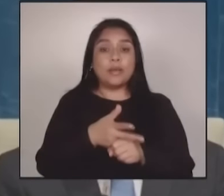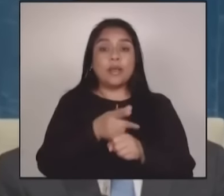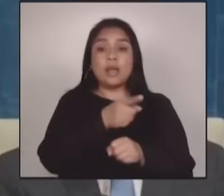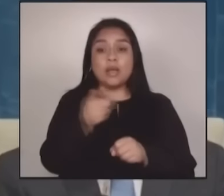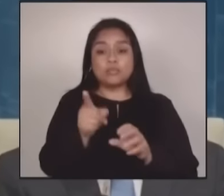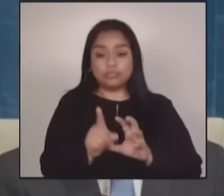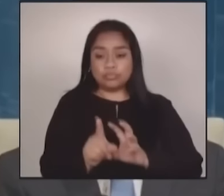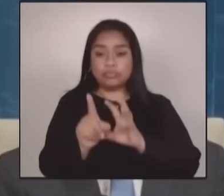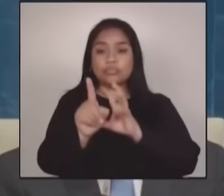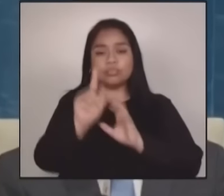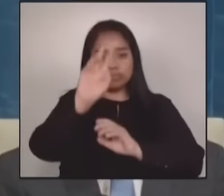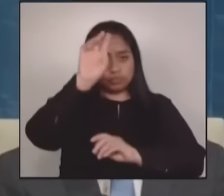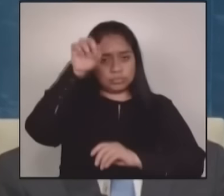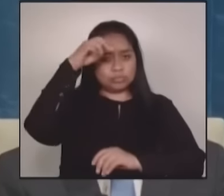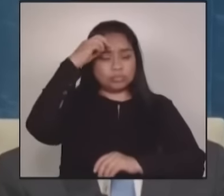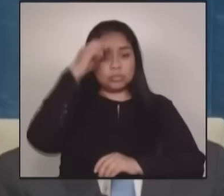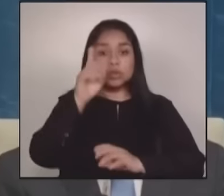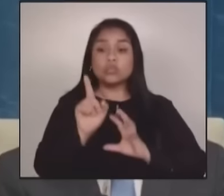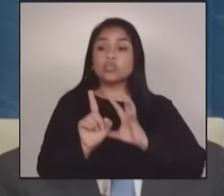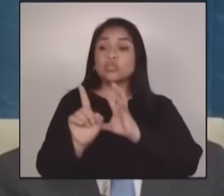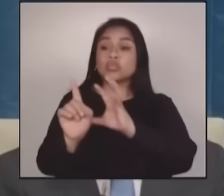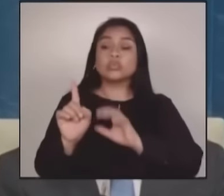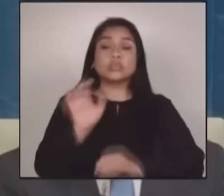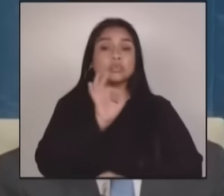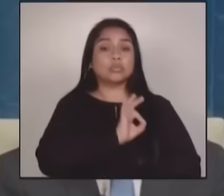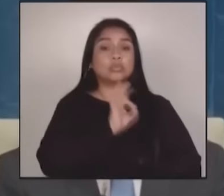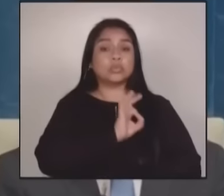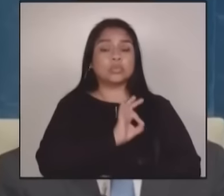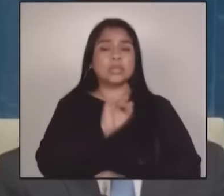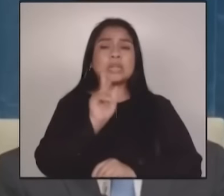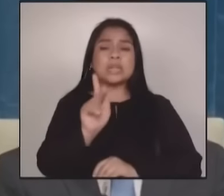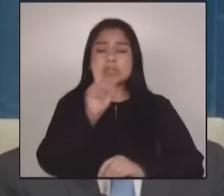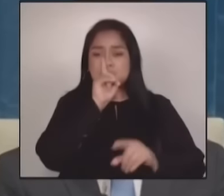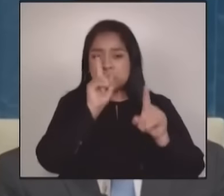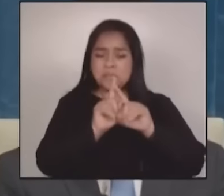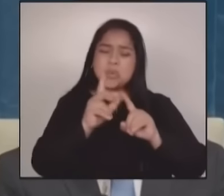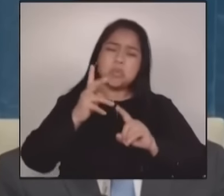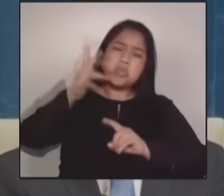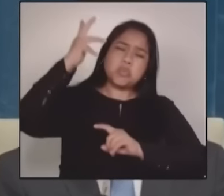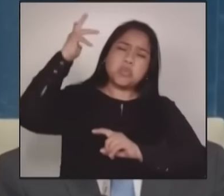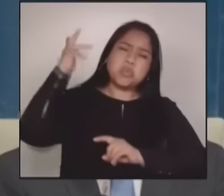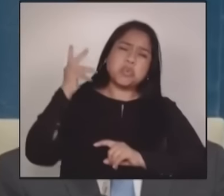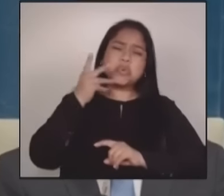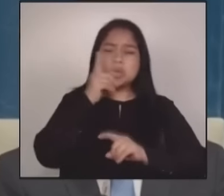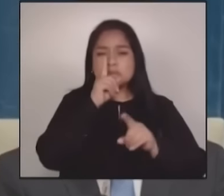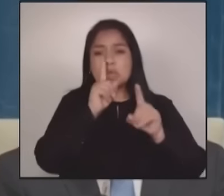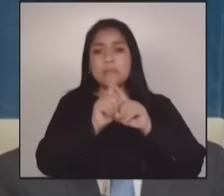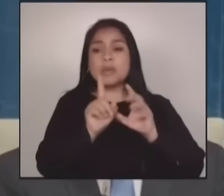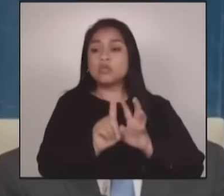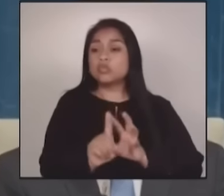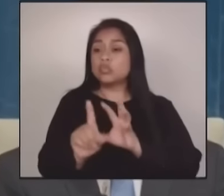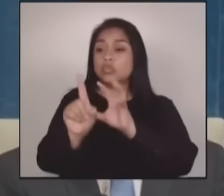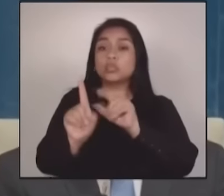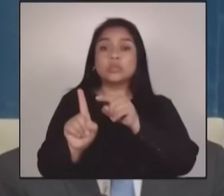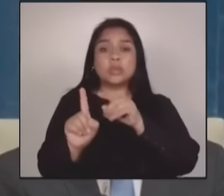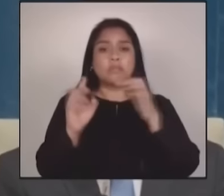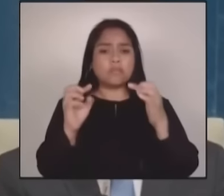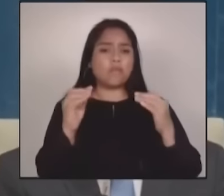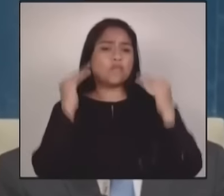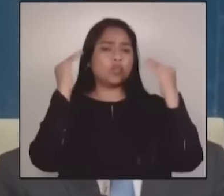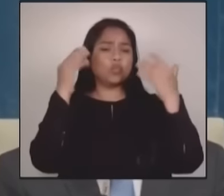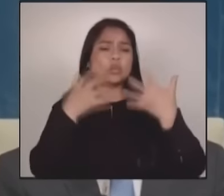liderazgo político, a sus líderes sociales y ancestrales, así como a su liderazgo profesional y